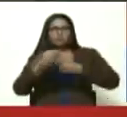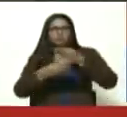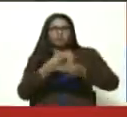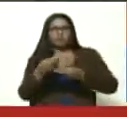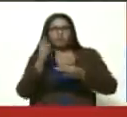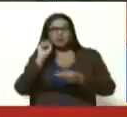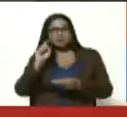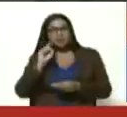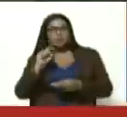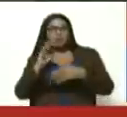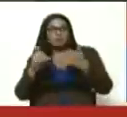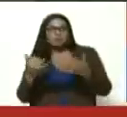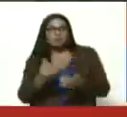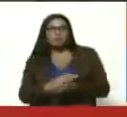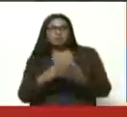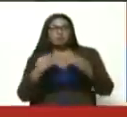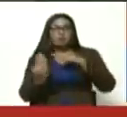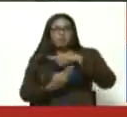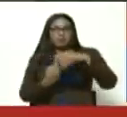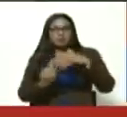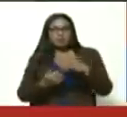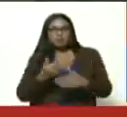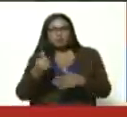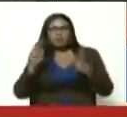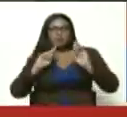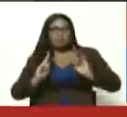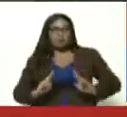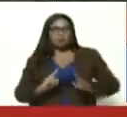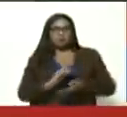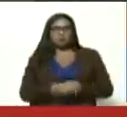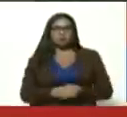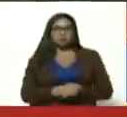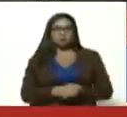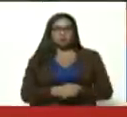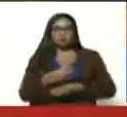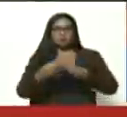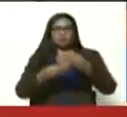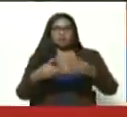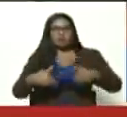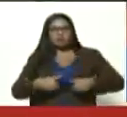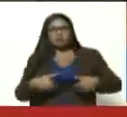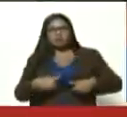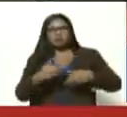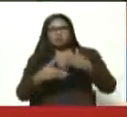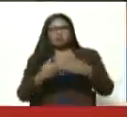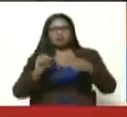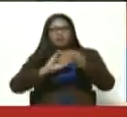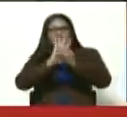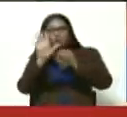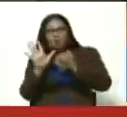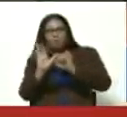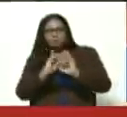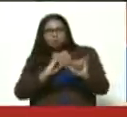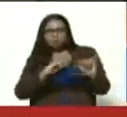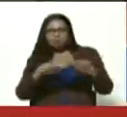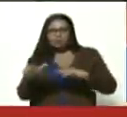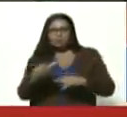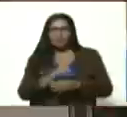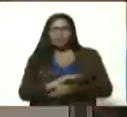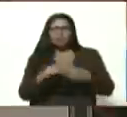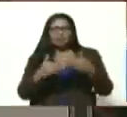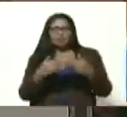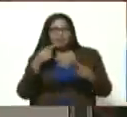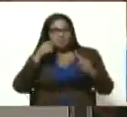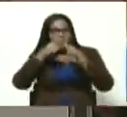necesidades básicas de cualquier ser humano se ha hecho un gran esfuerzo en medio de la pandemia y en medio de la pandemia